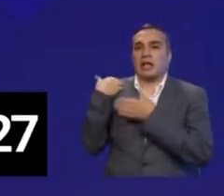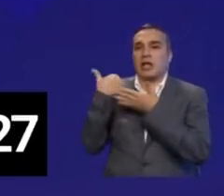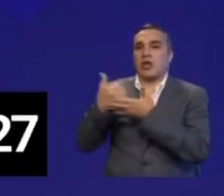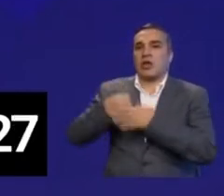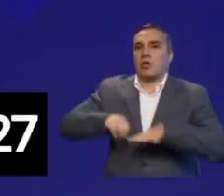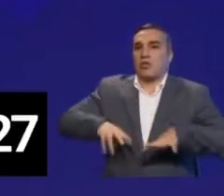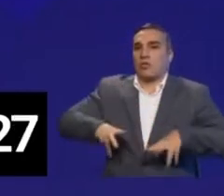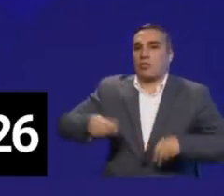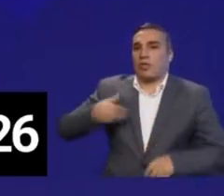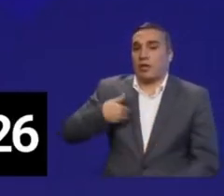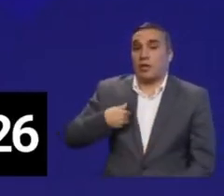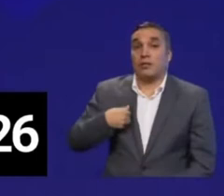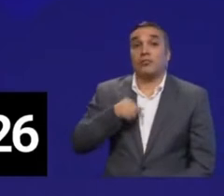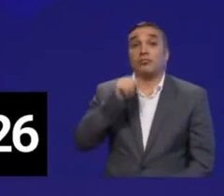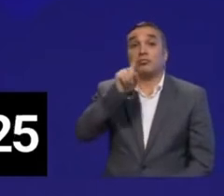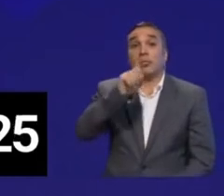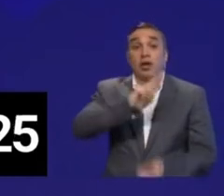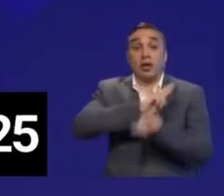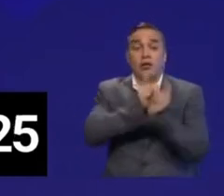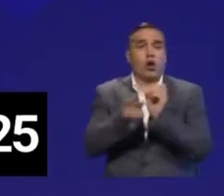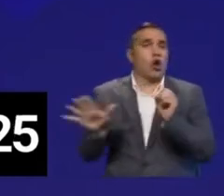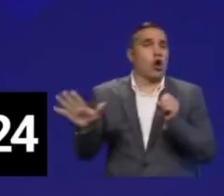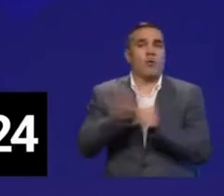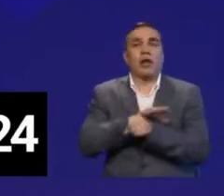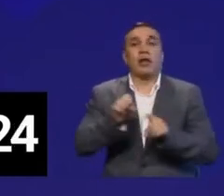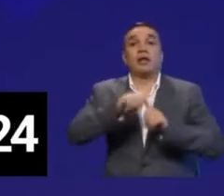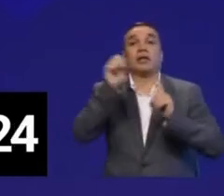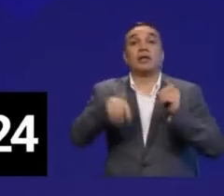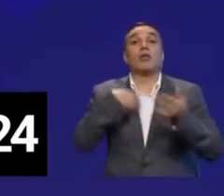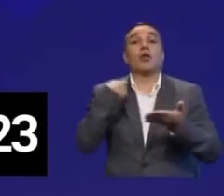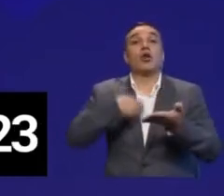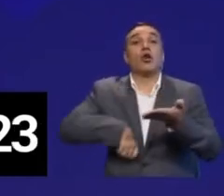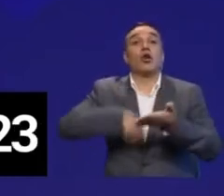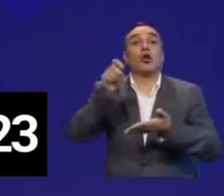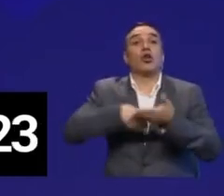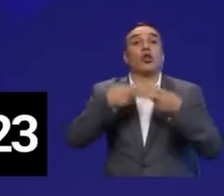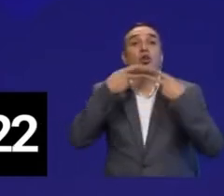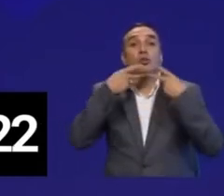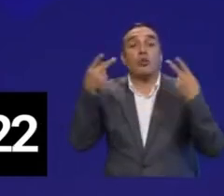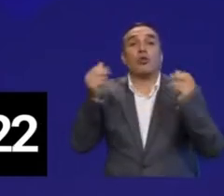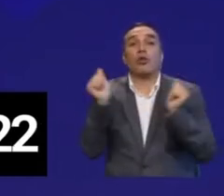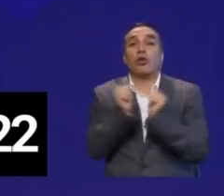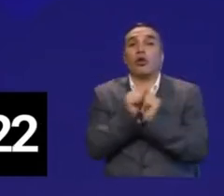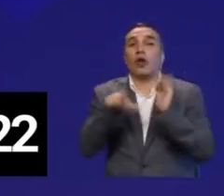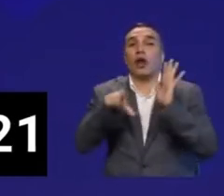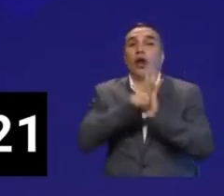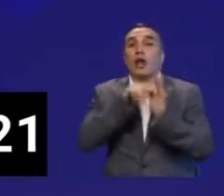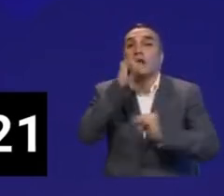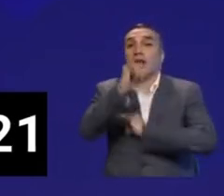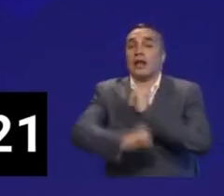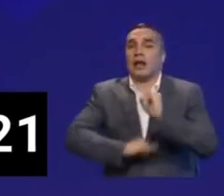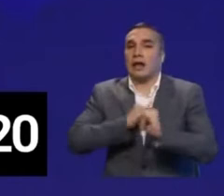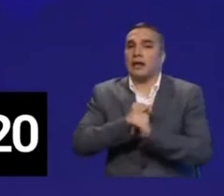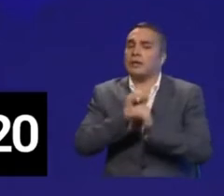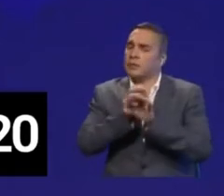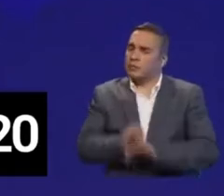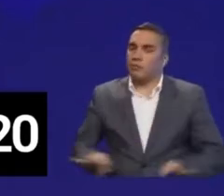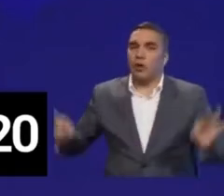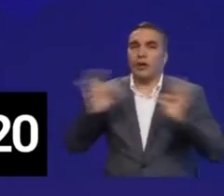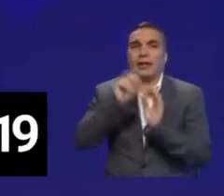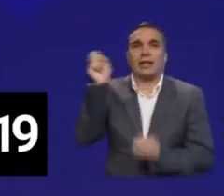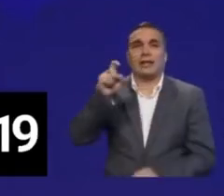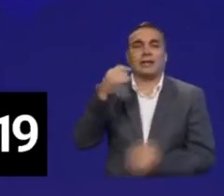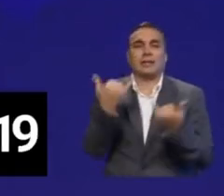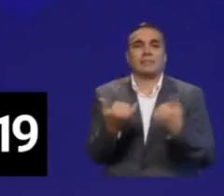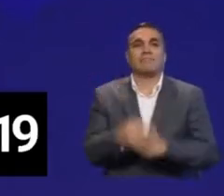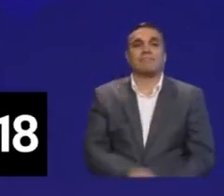exista. Una reforma completa al sistema de contratación pública por uno de estándares internacionales es inminente, es necesario para